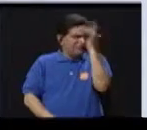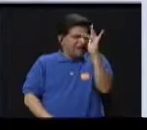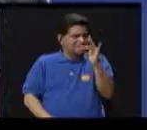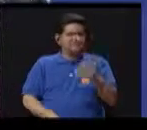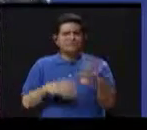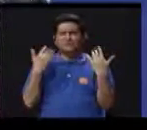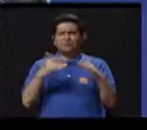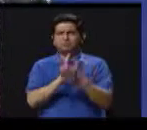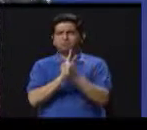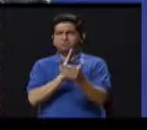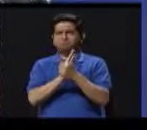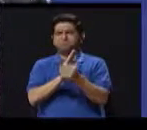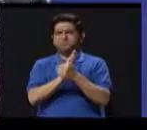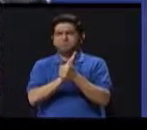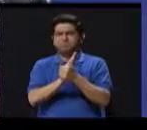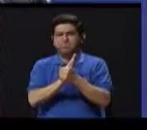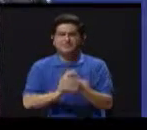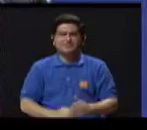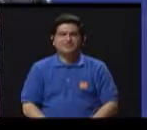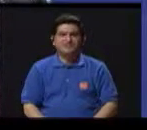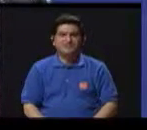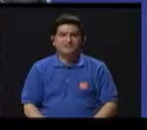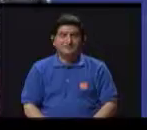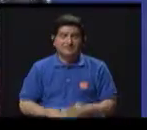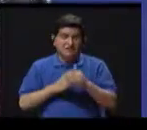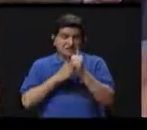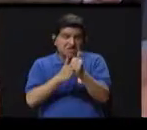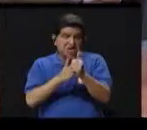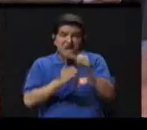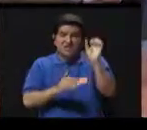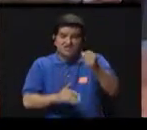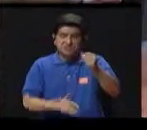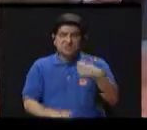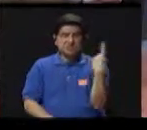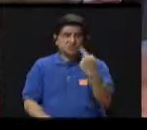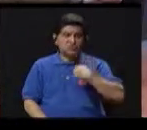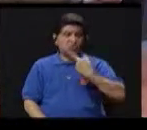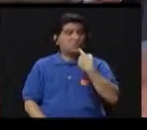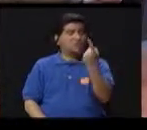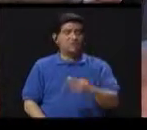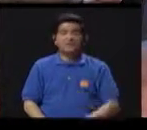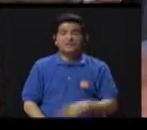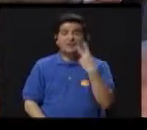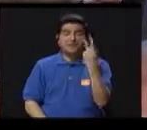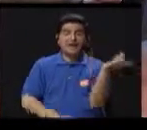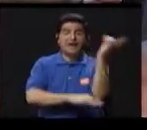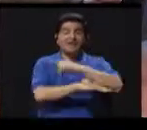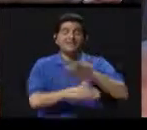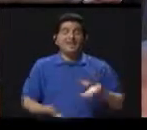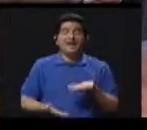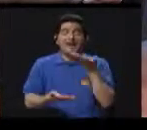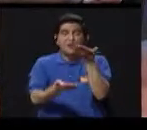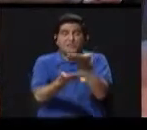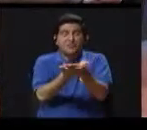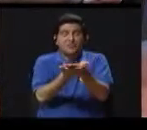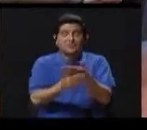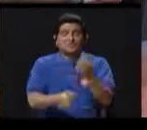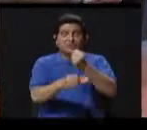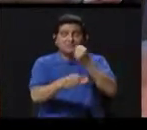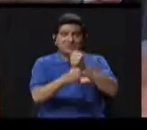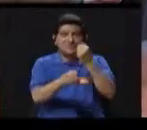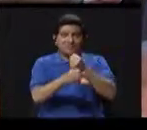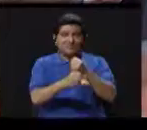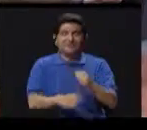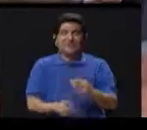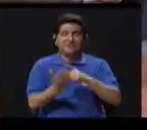tan inteligentes, tan brillantes, que la guía, pues sí, lo único que tiene que decir, mire, las fechas de entrega, porque ya